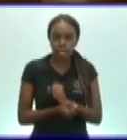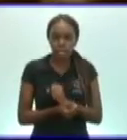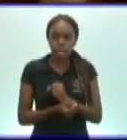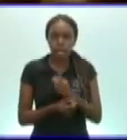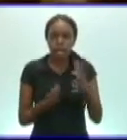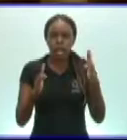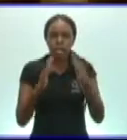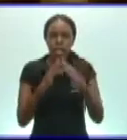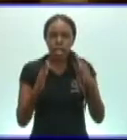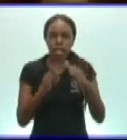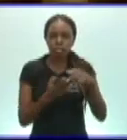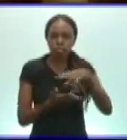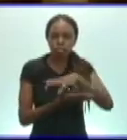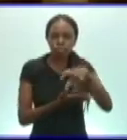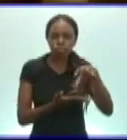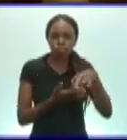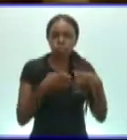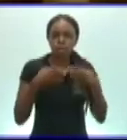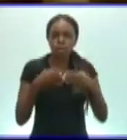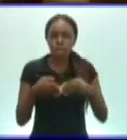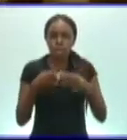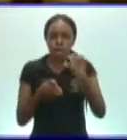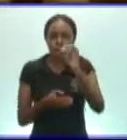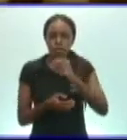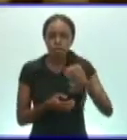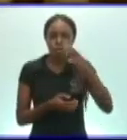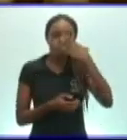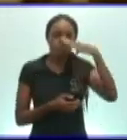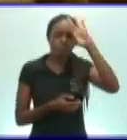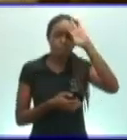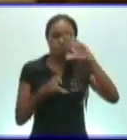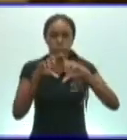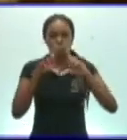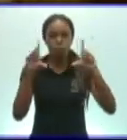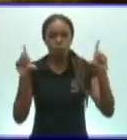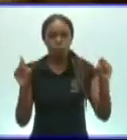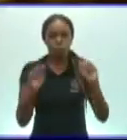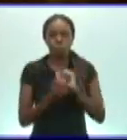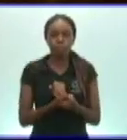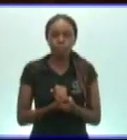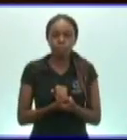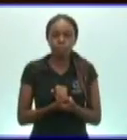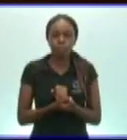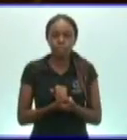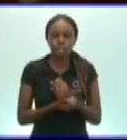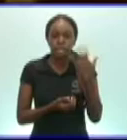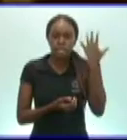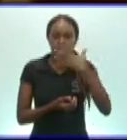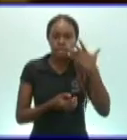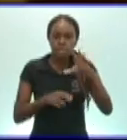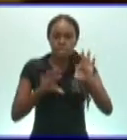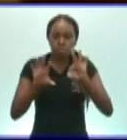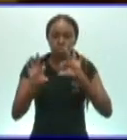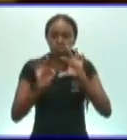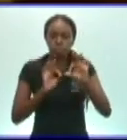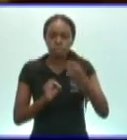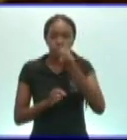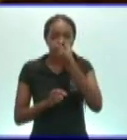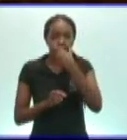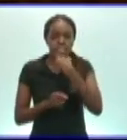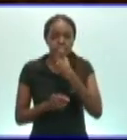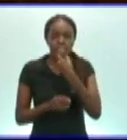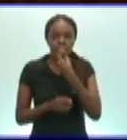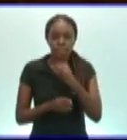hacienda llamada La de Majagua, en el oriente de la isla de Cuba. Son recibidas por su dueño, Carlos Manuel de